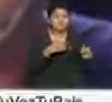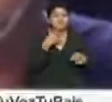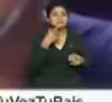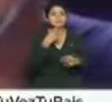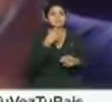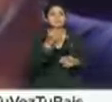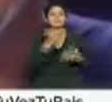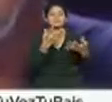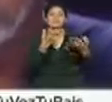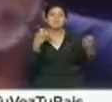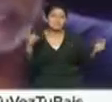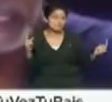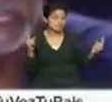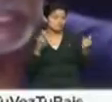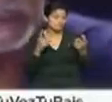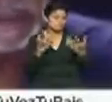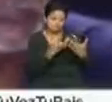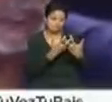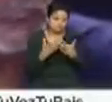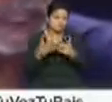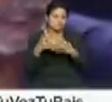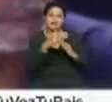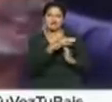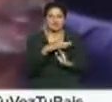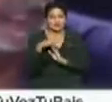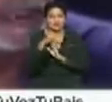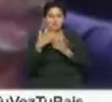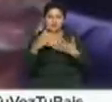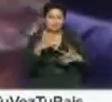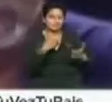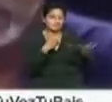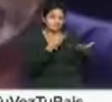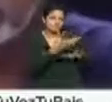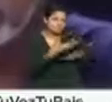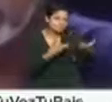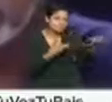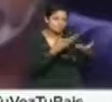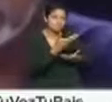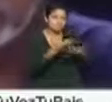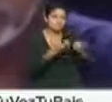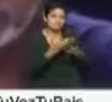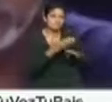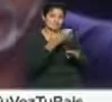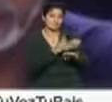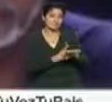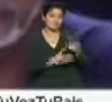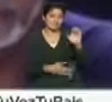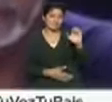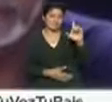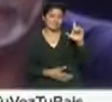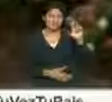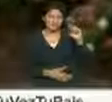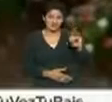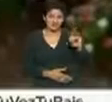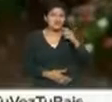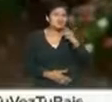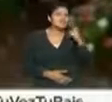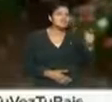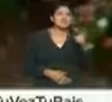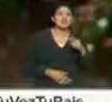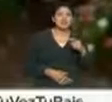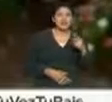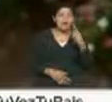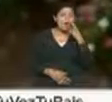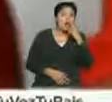Liberación Nacional, segundo grupo guerrillero de Colombia. El último paso dado en ese sentido por el ELN fue la prueba de vida dada ayer de Odín